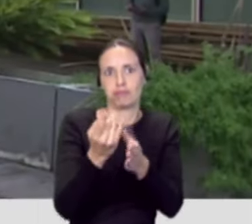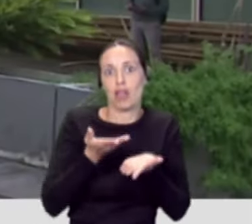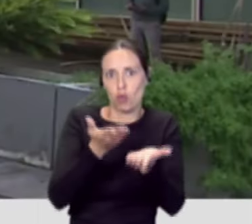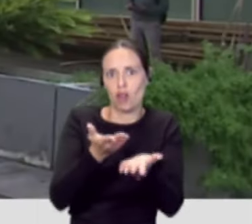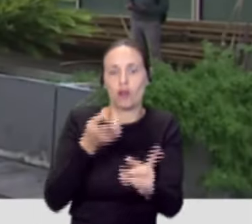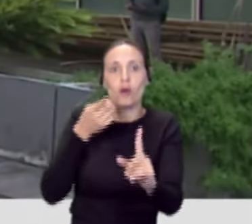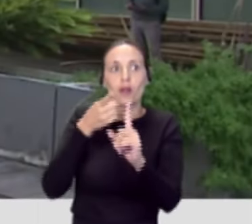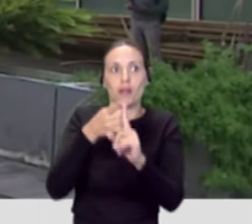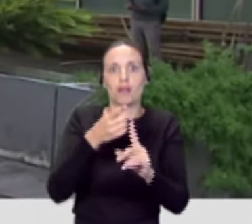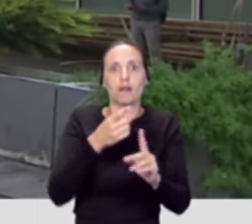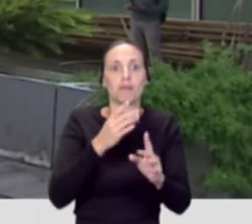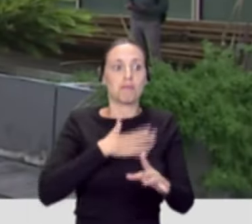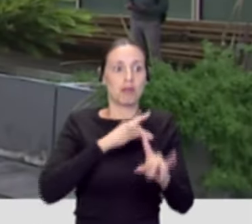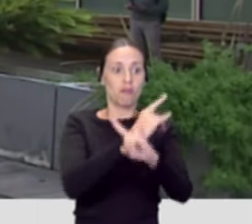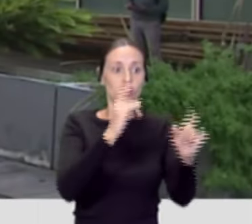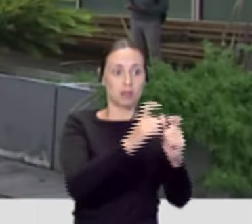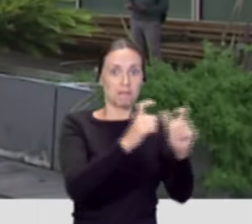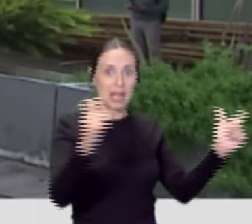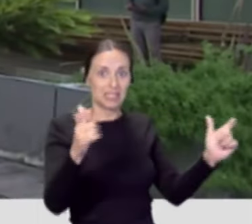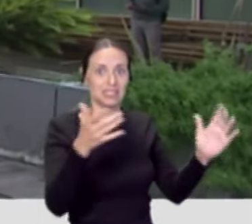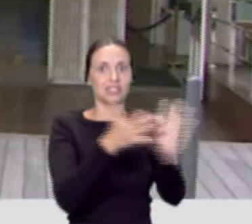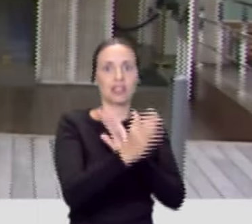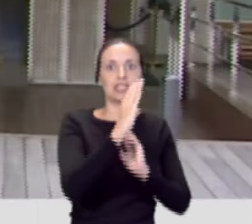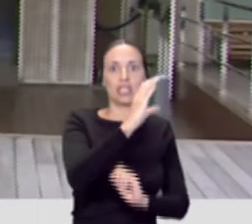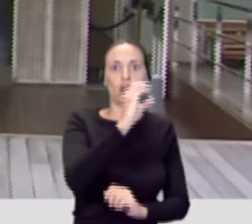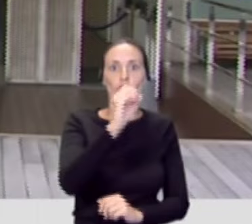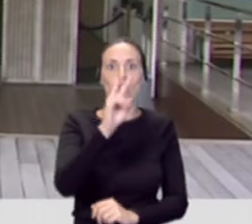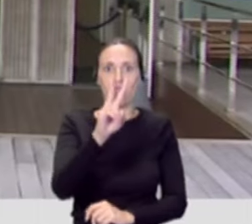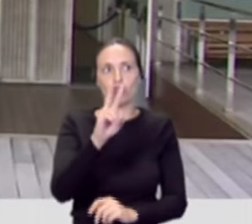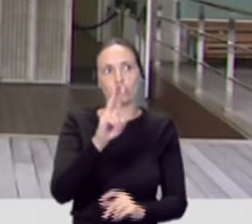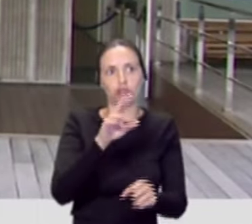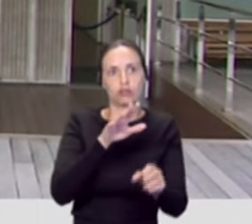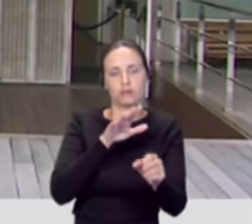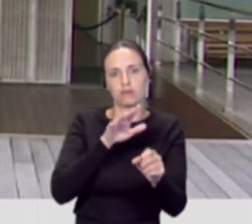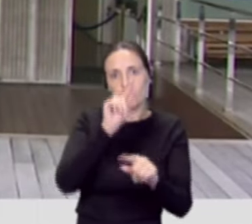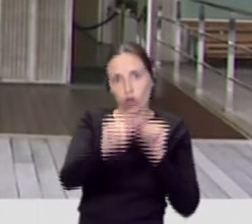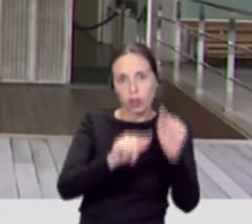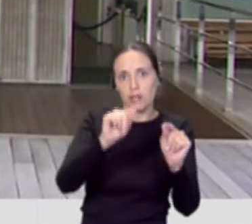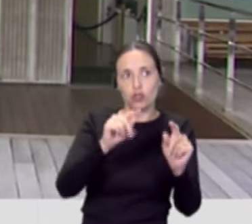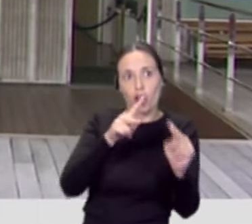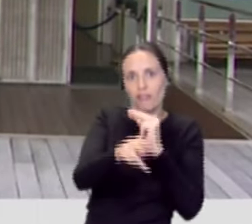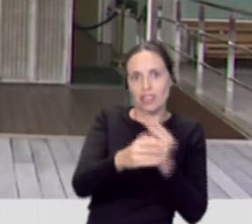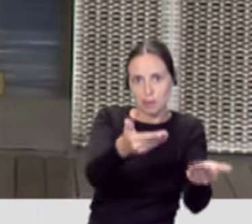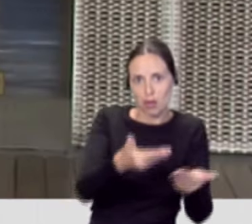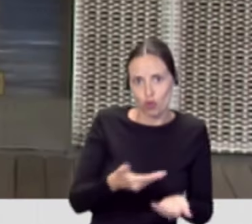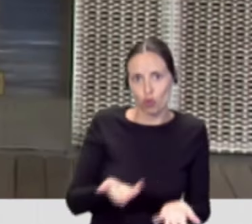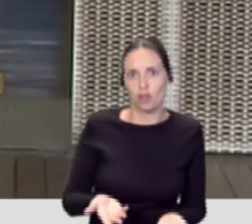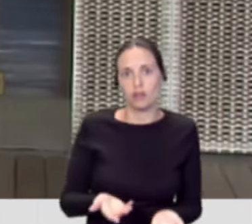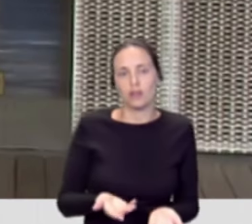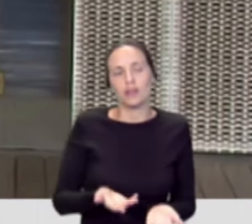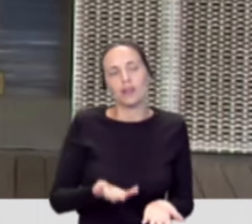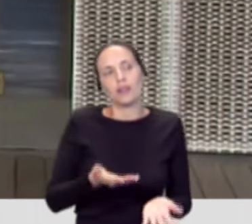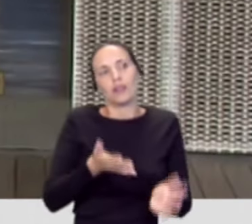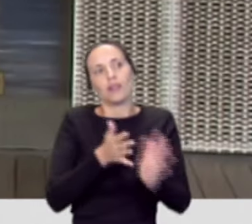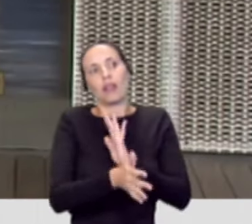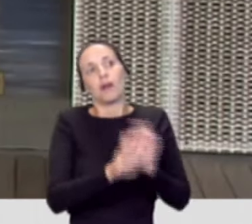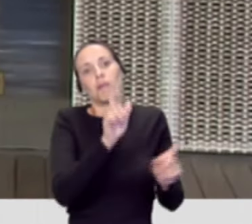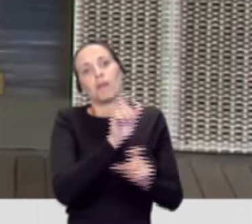fijen todavía más CO2. Entonces, ya digo, pensamos que es totalmente justo, porque no es lógico que la sociedad en general